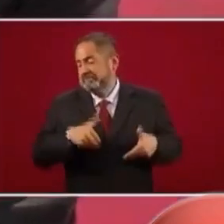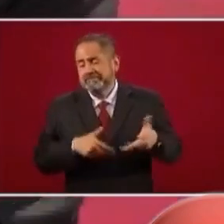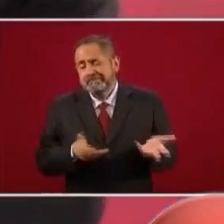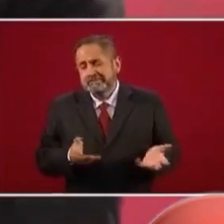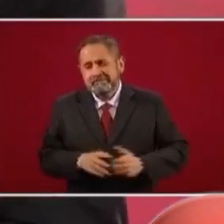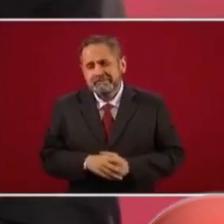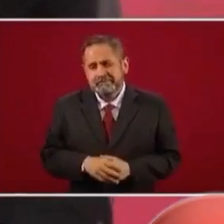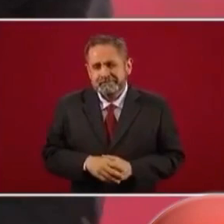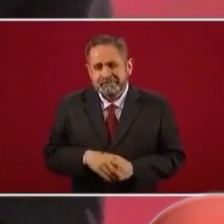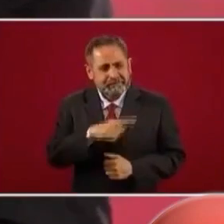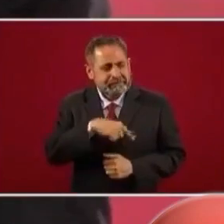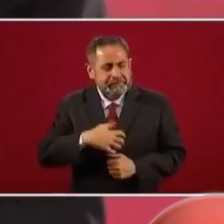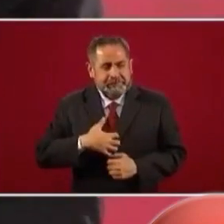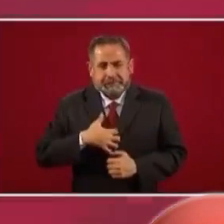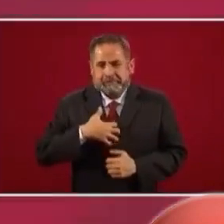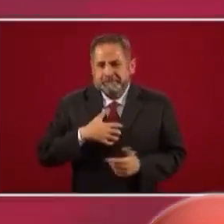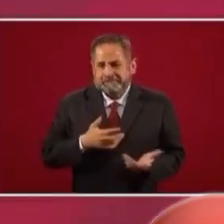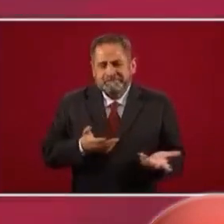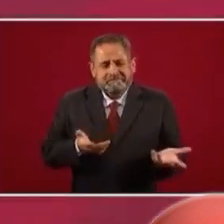O sea, están